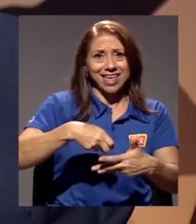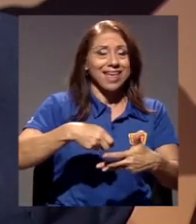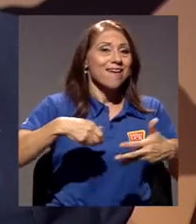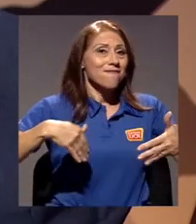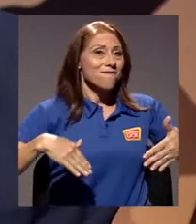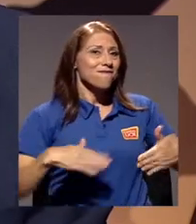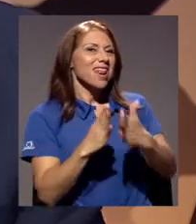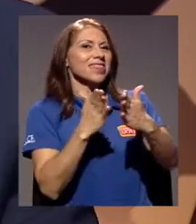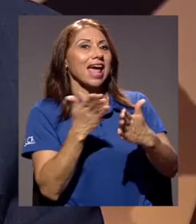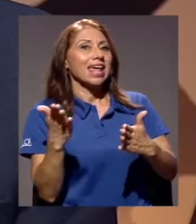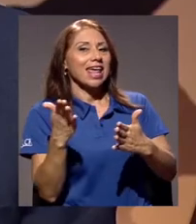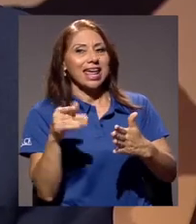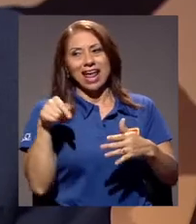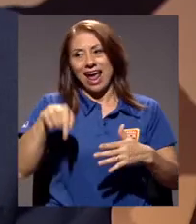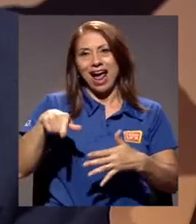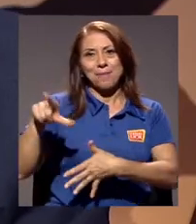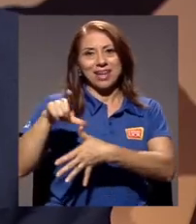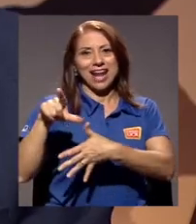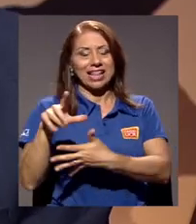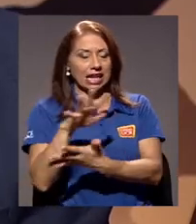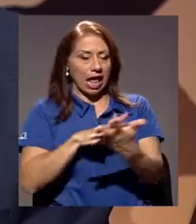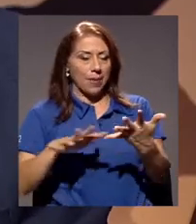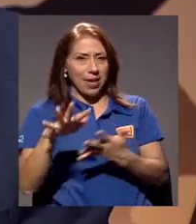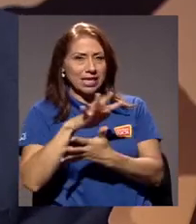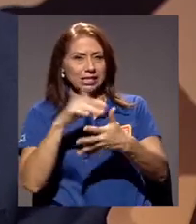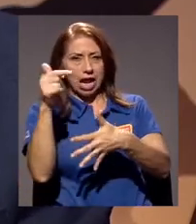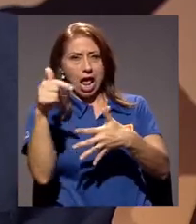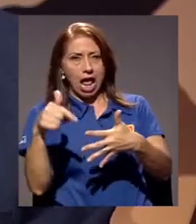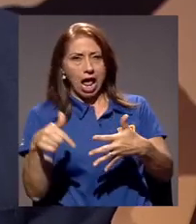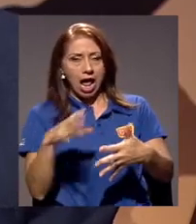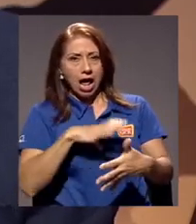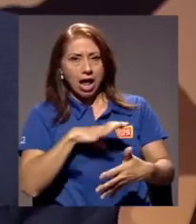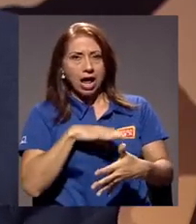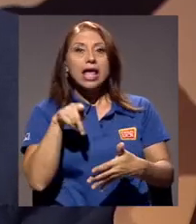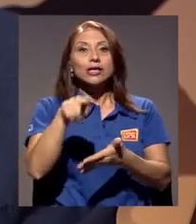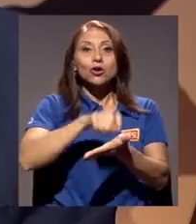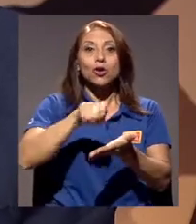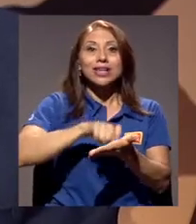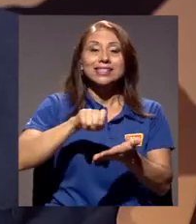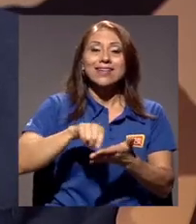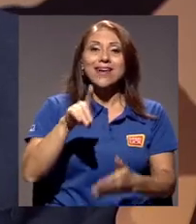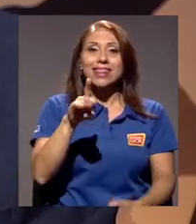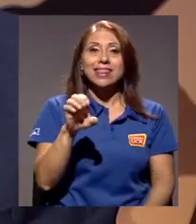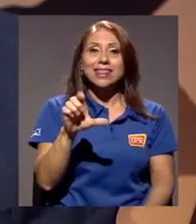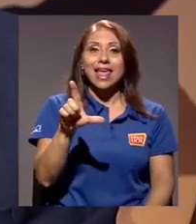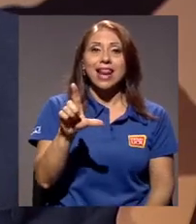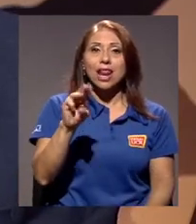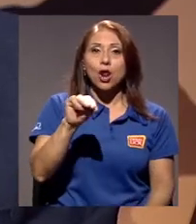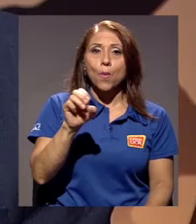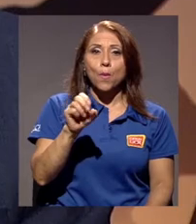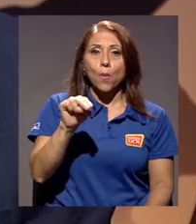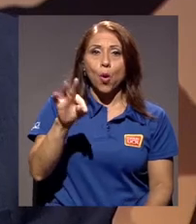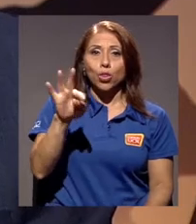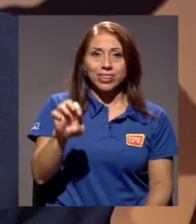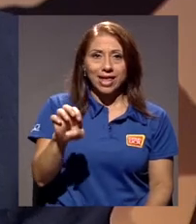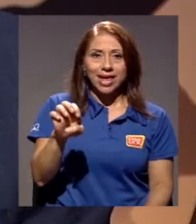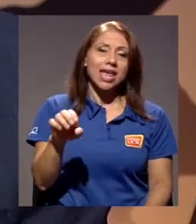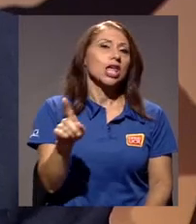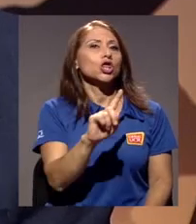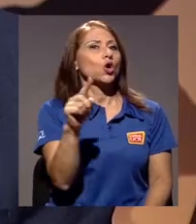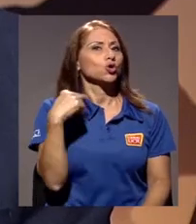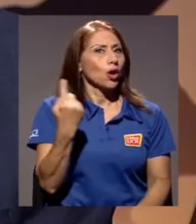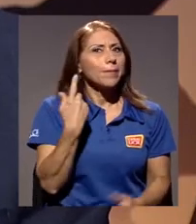américa latina eso es lo que va manejar del monte y bueno no sólo hay varios